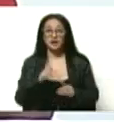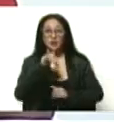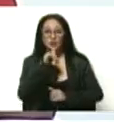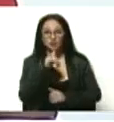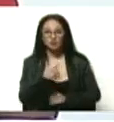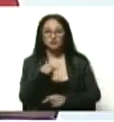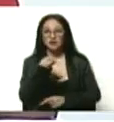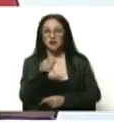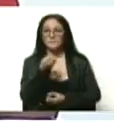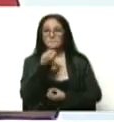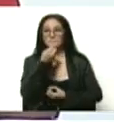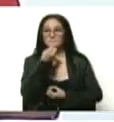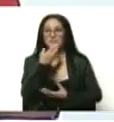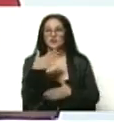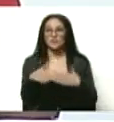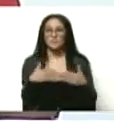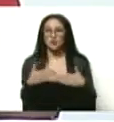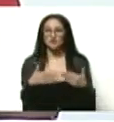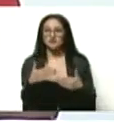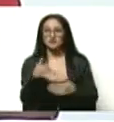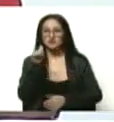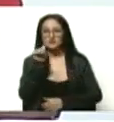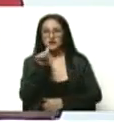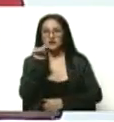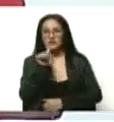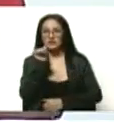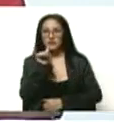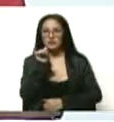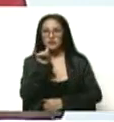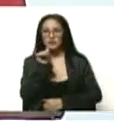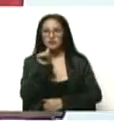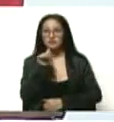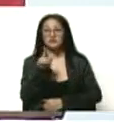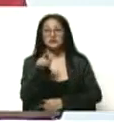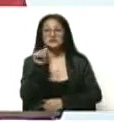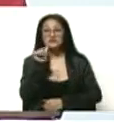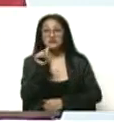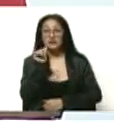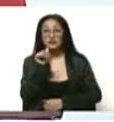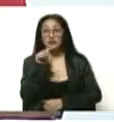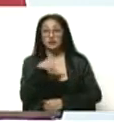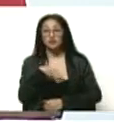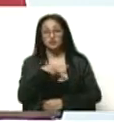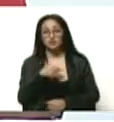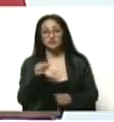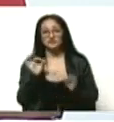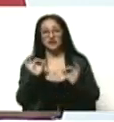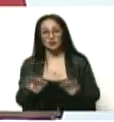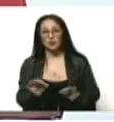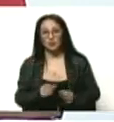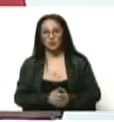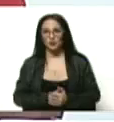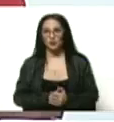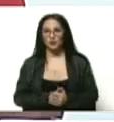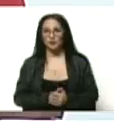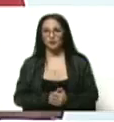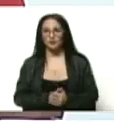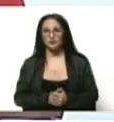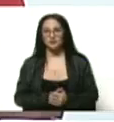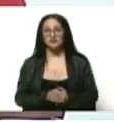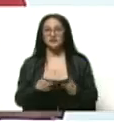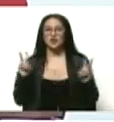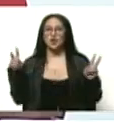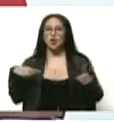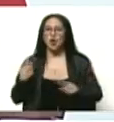anunciar este hermoso proceso del día sábado. Y el día sábado nosotros estamos seguros que será otra